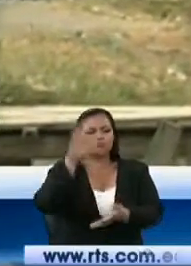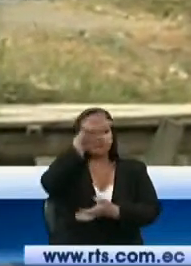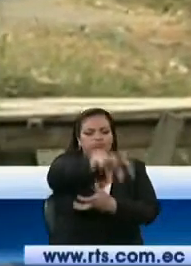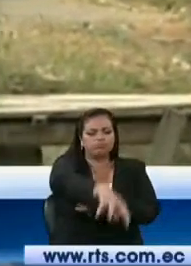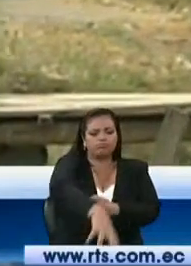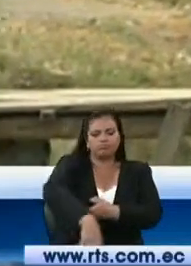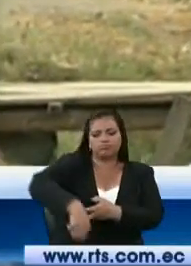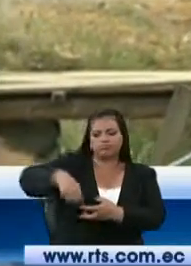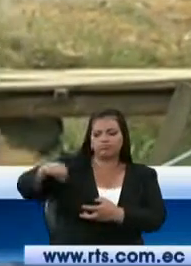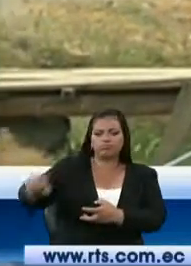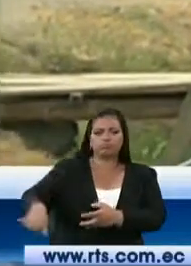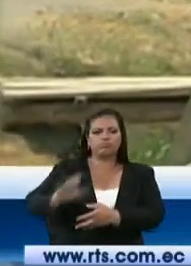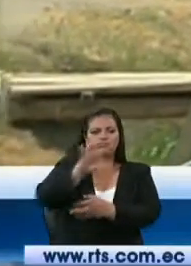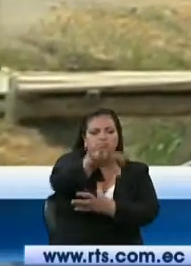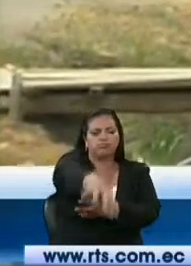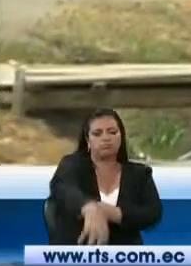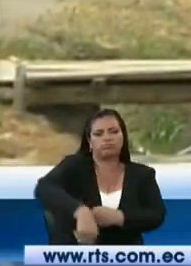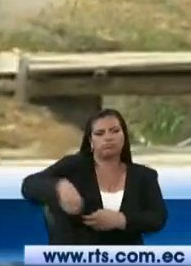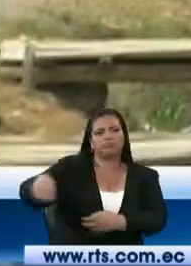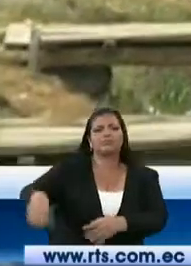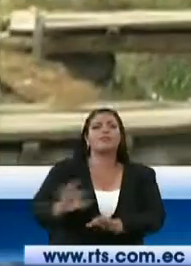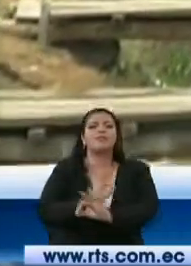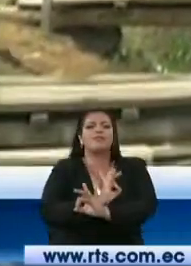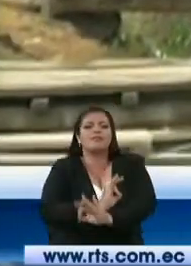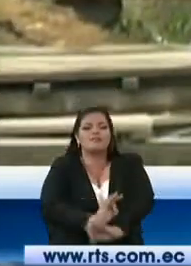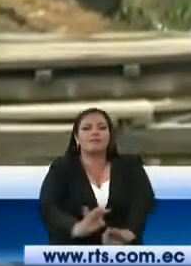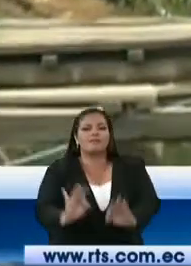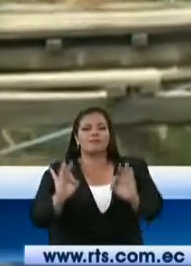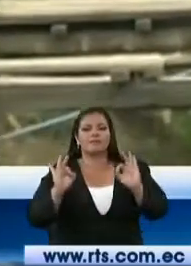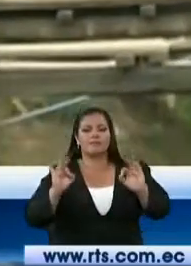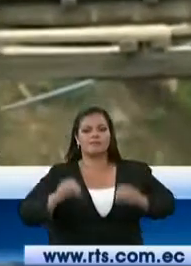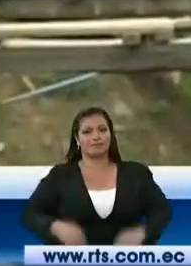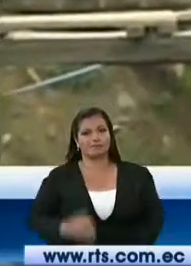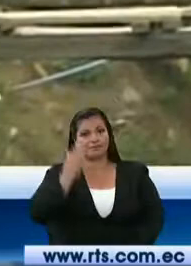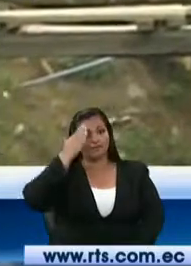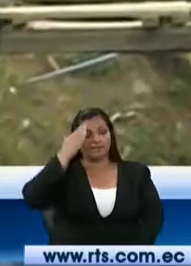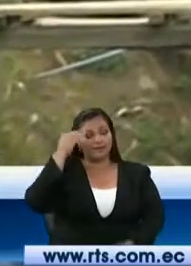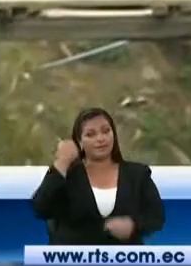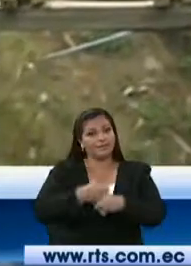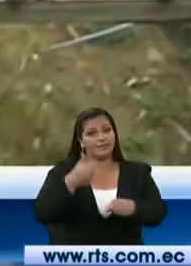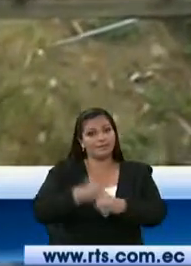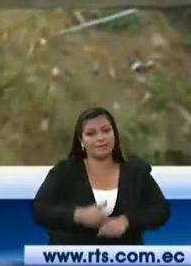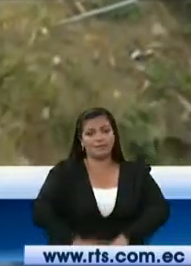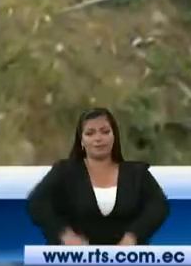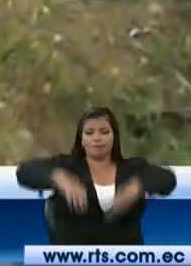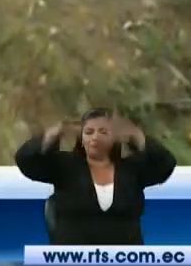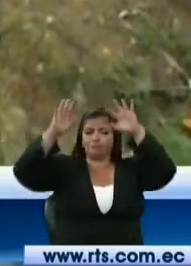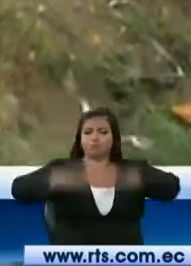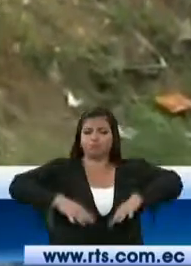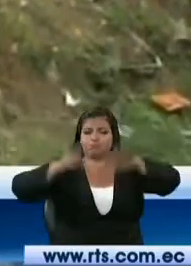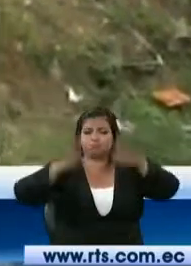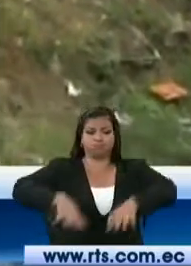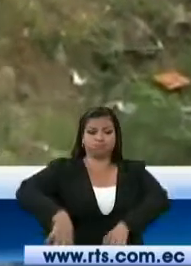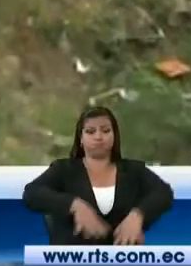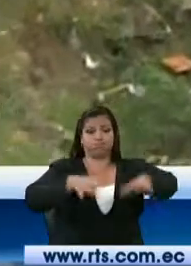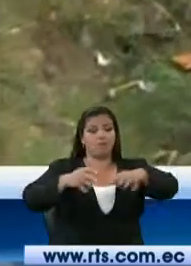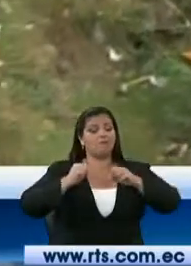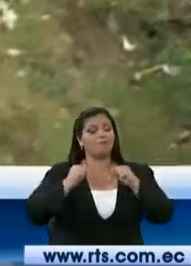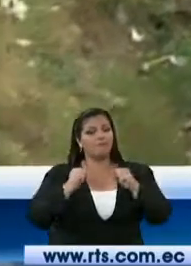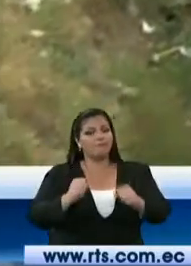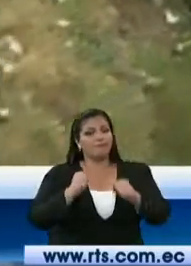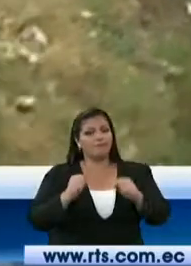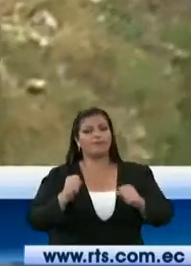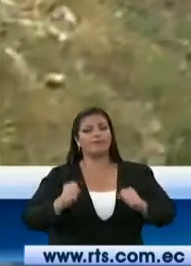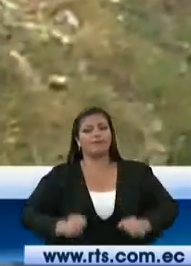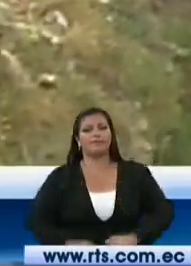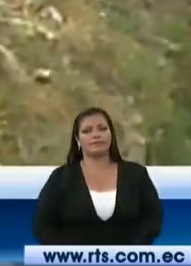realizando Interagua por la anunciada llegada del fenómeno del Niño. Ellos cada año realizan trabajos de limpieza